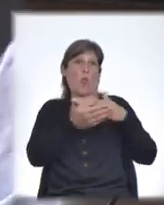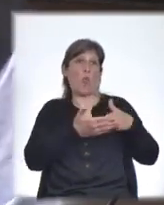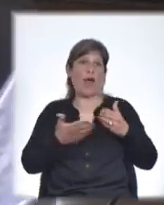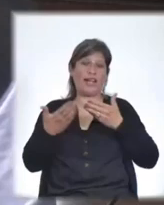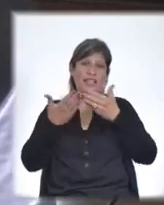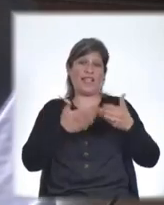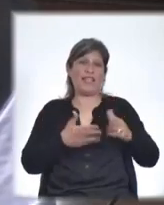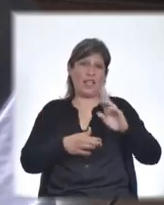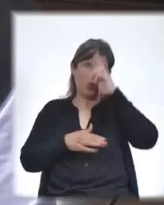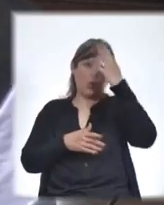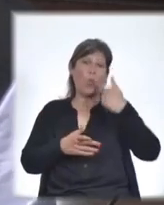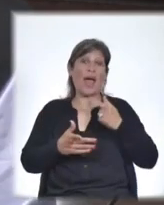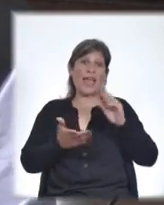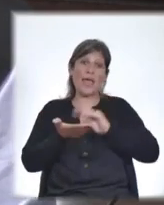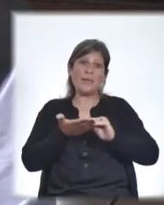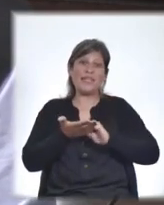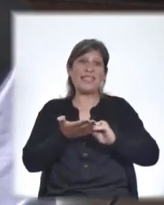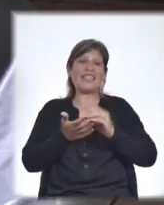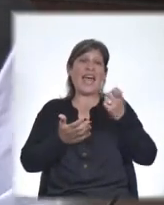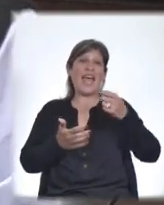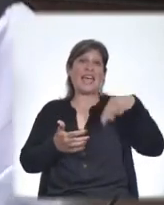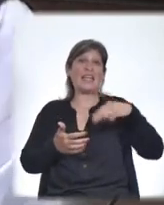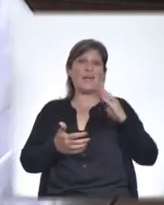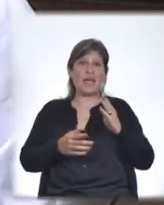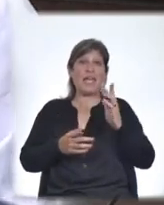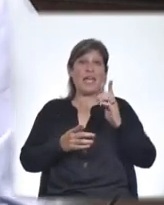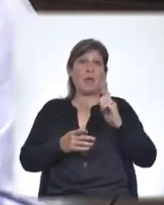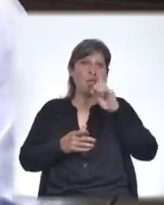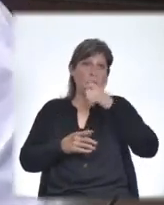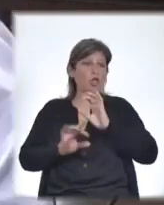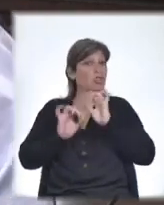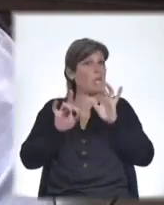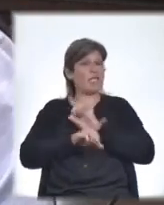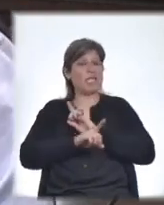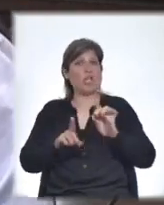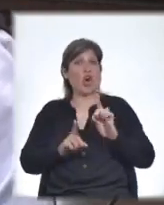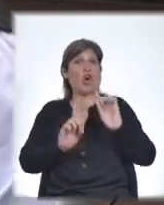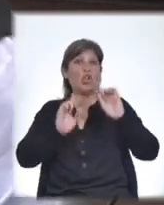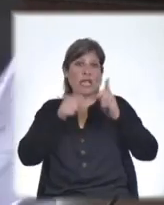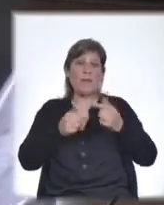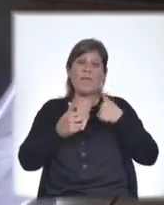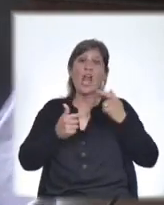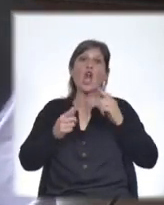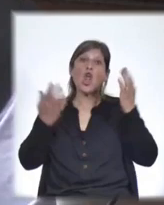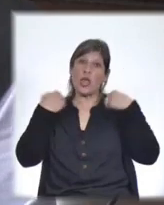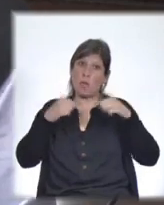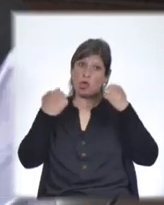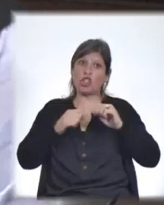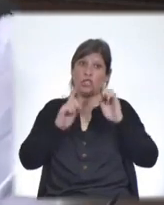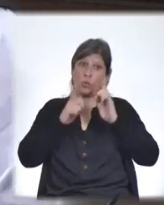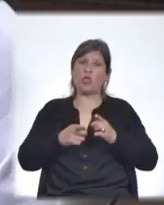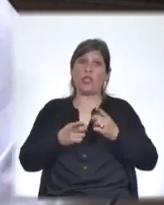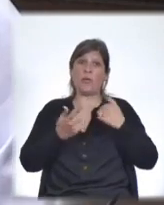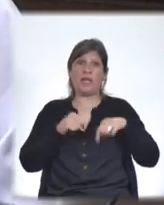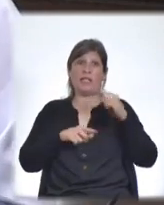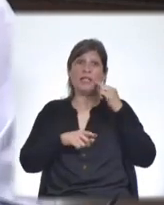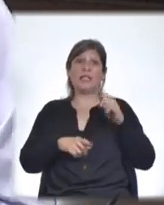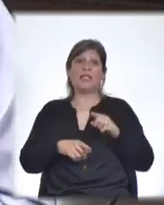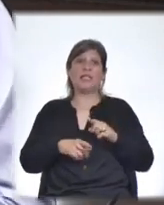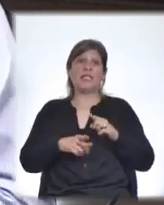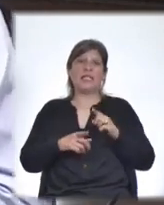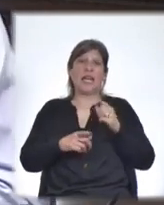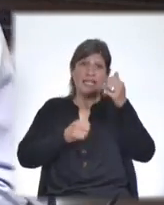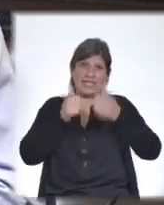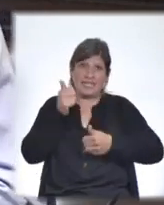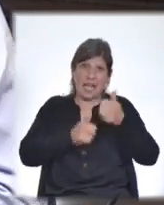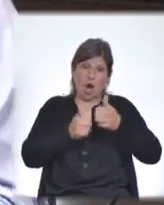que administra la ANP, no solo el de Montevideo, sino también los puertos deportivos, porque la LUC le otorgó esa competencia